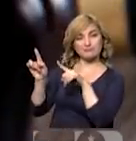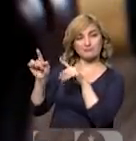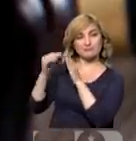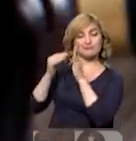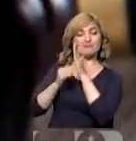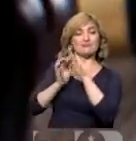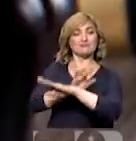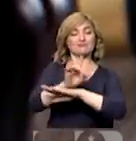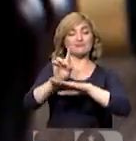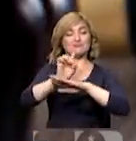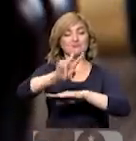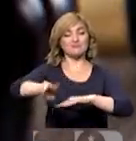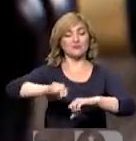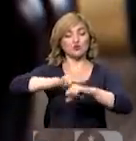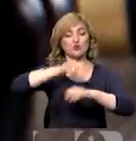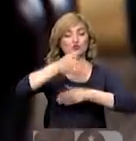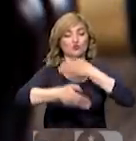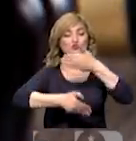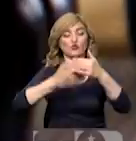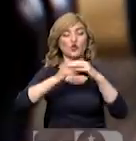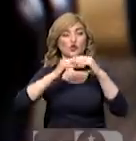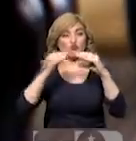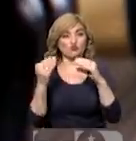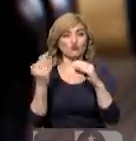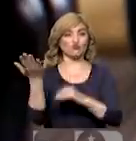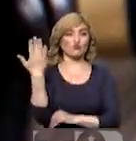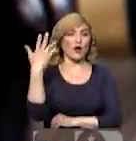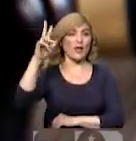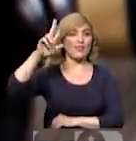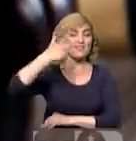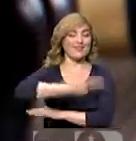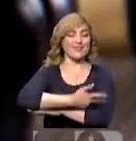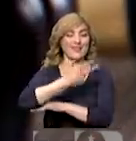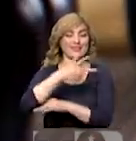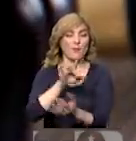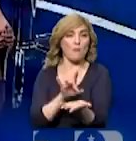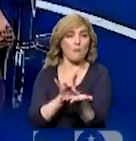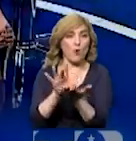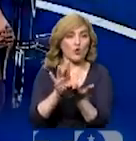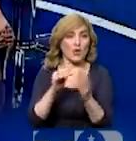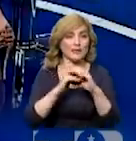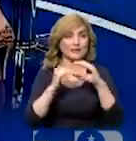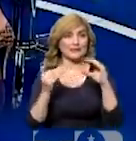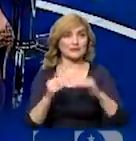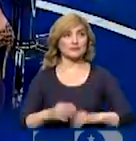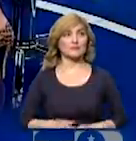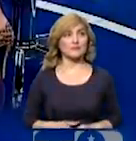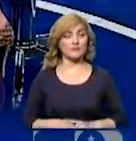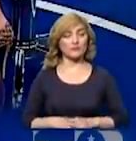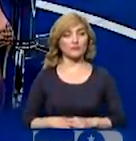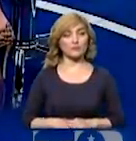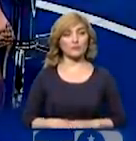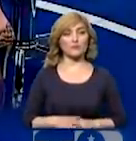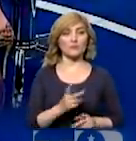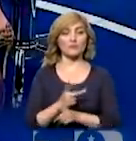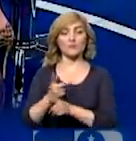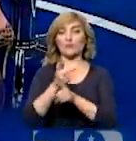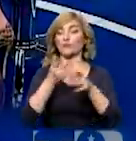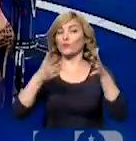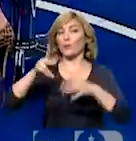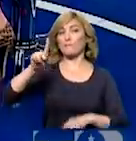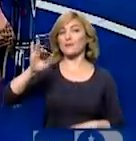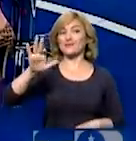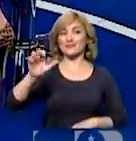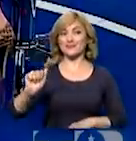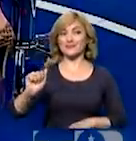director nacional de procesos electorales separado hace apenas 3 días del CNE. Una medida que a criterio del consejero Enrique